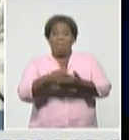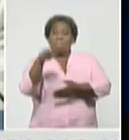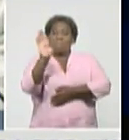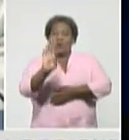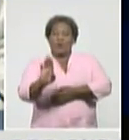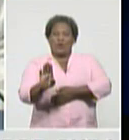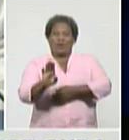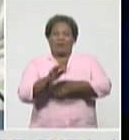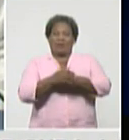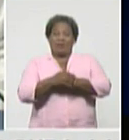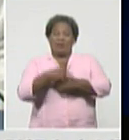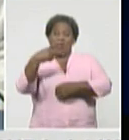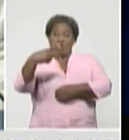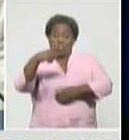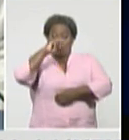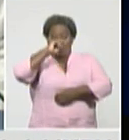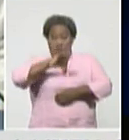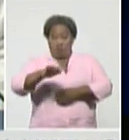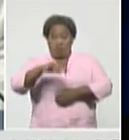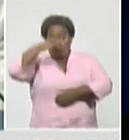Estos 2 casos que tuvimos en Cuba